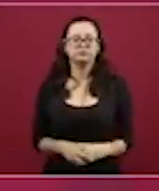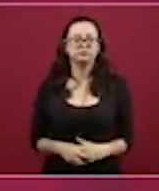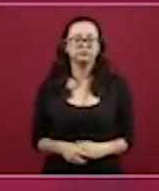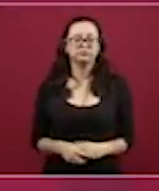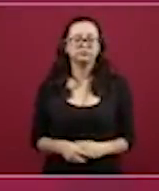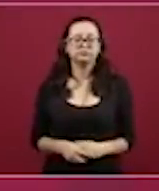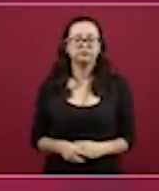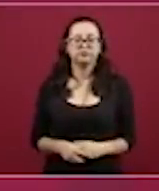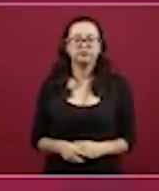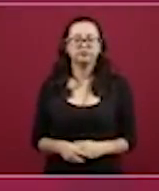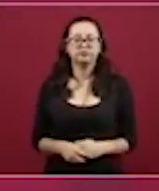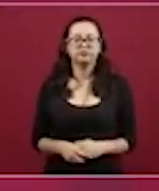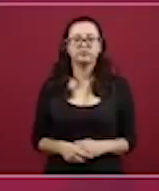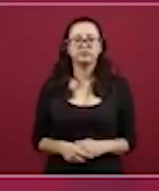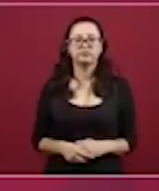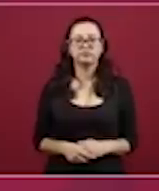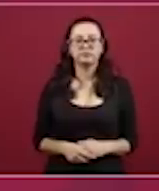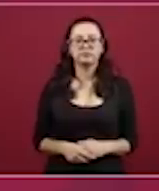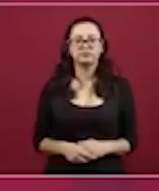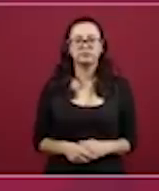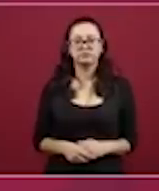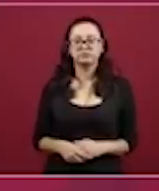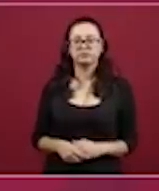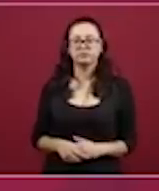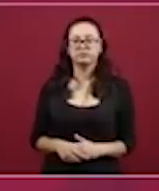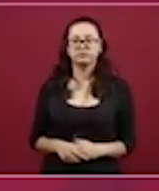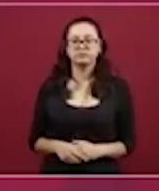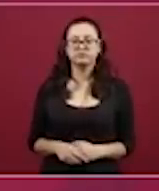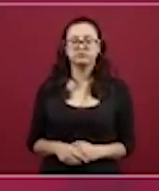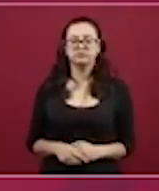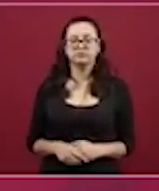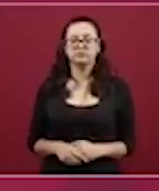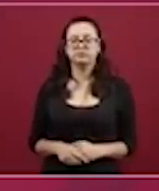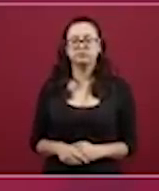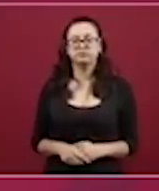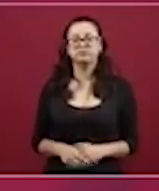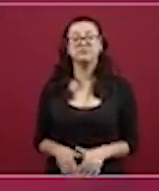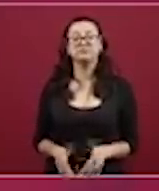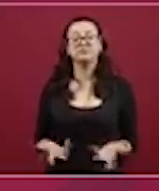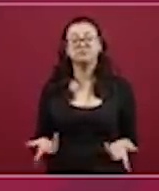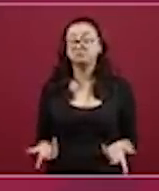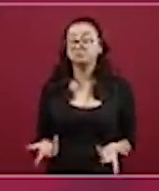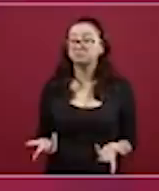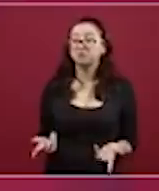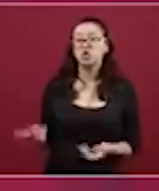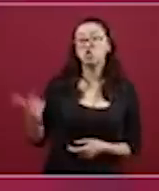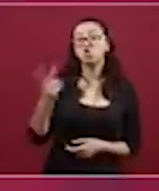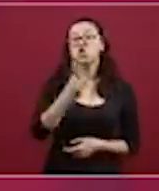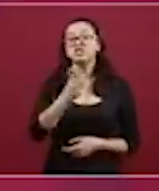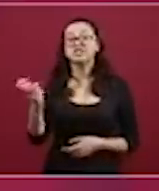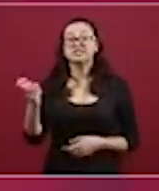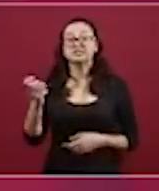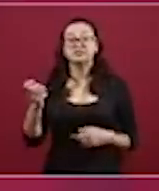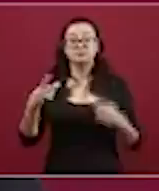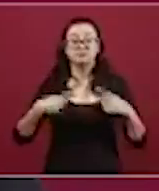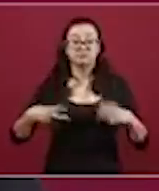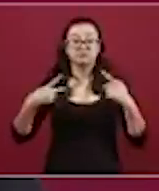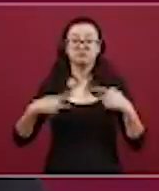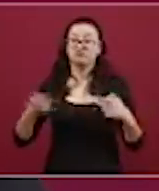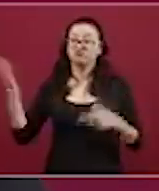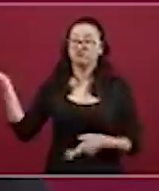Me informaron de que participaron más de 200 proveedores,